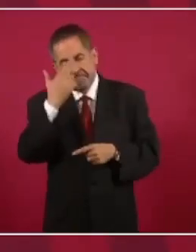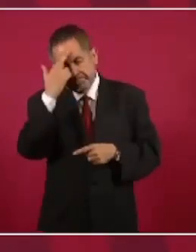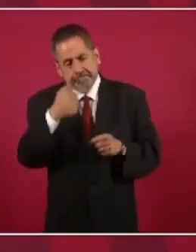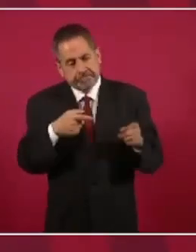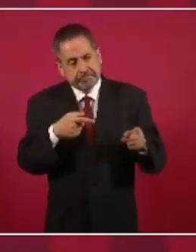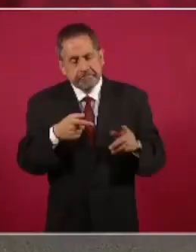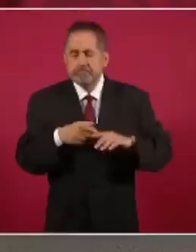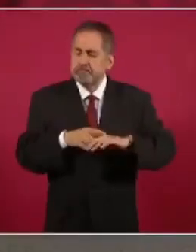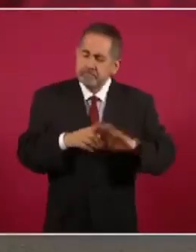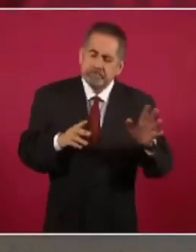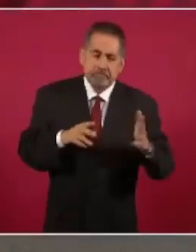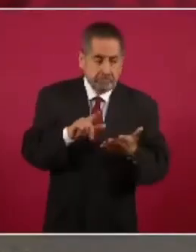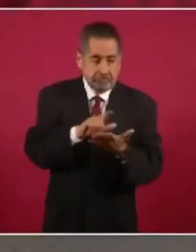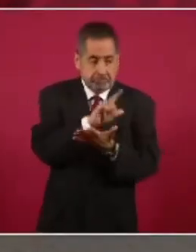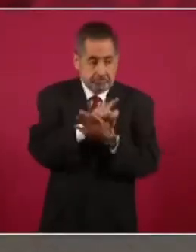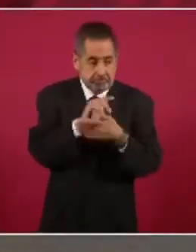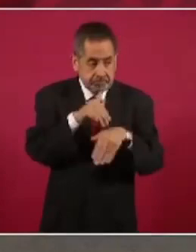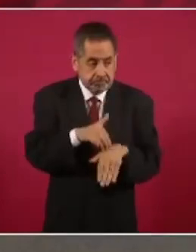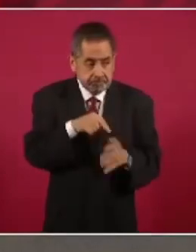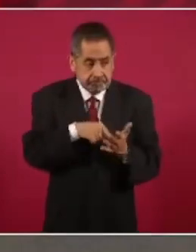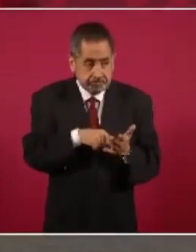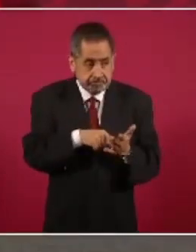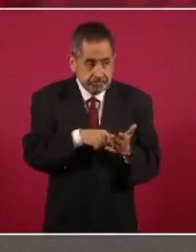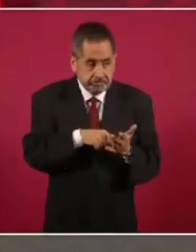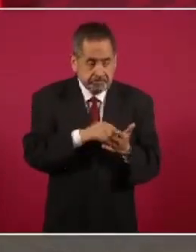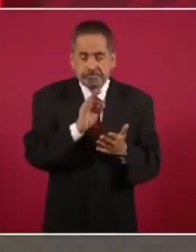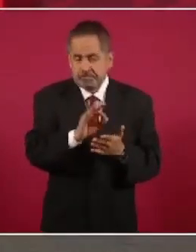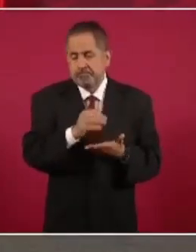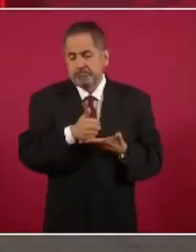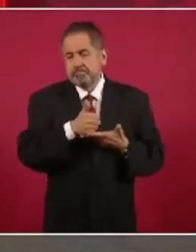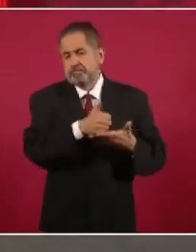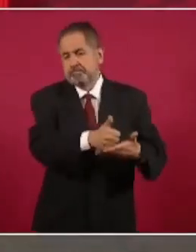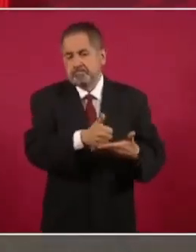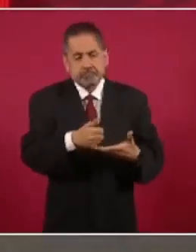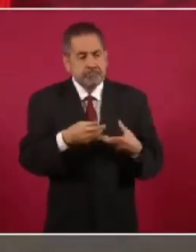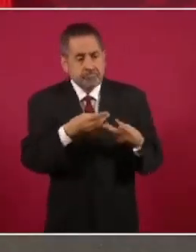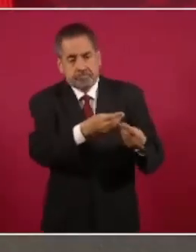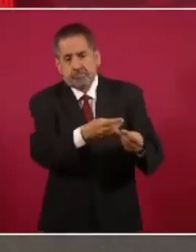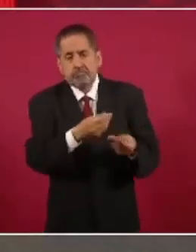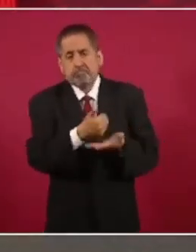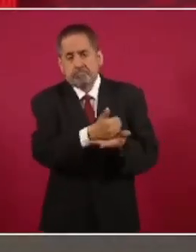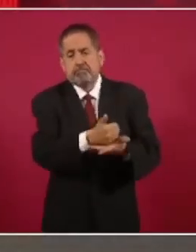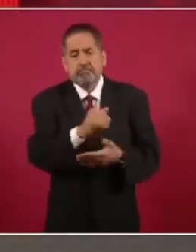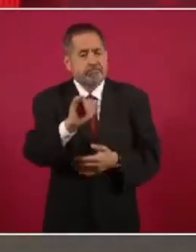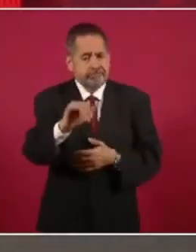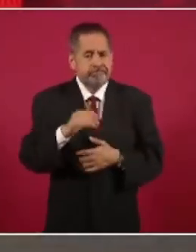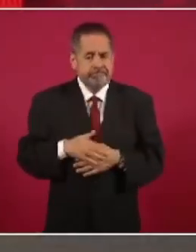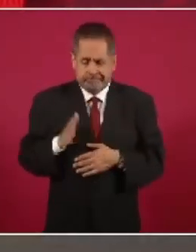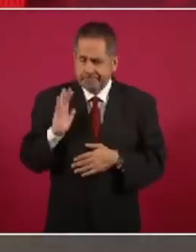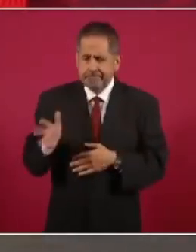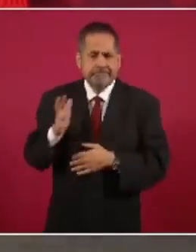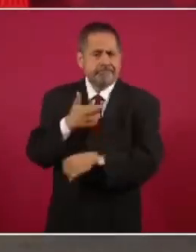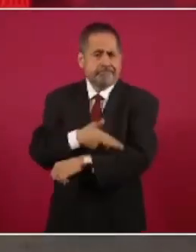en el marco de la legalidad, pues tenemos que ayudar, lo estamos haciendo.